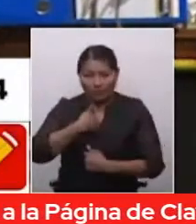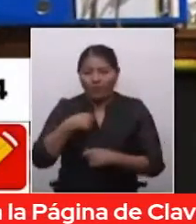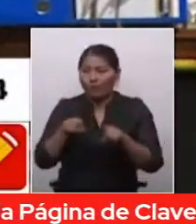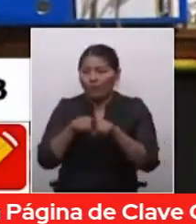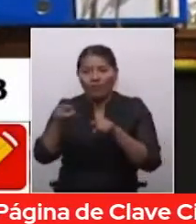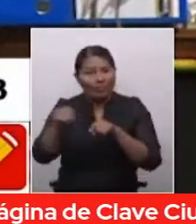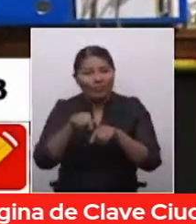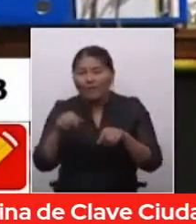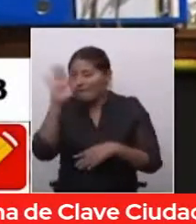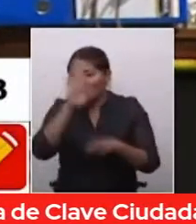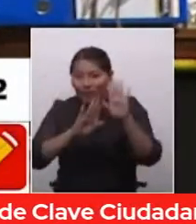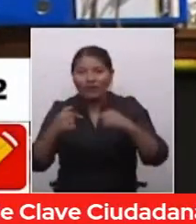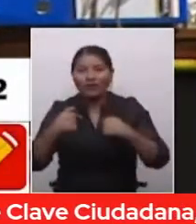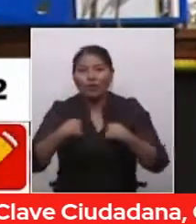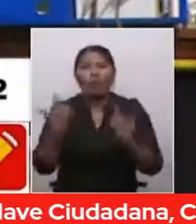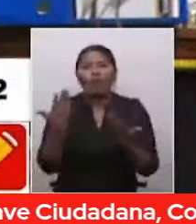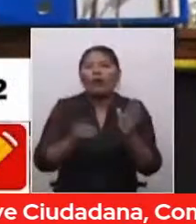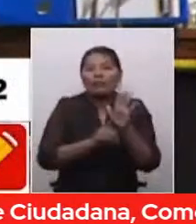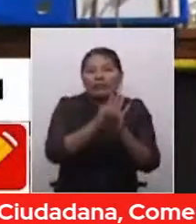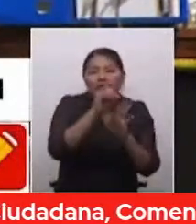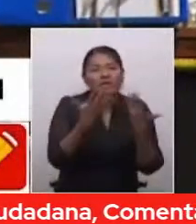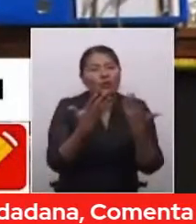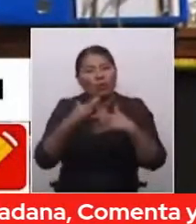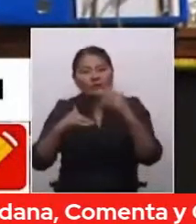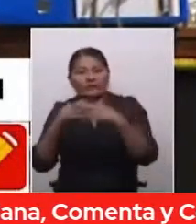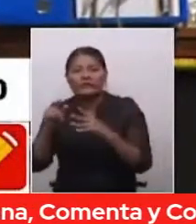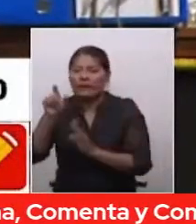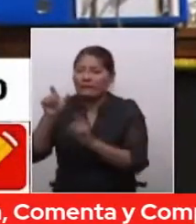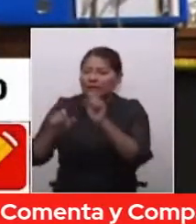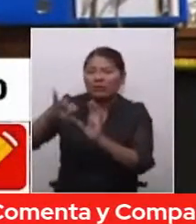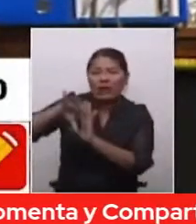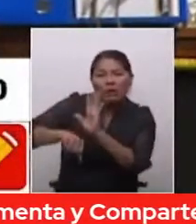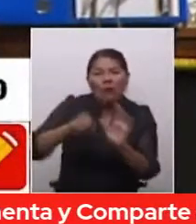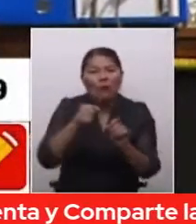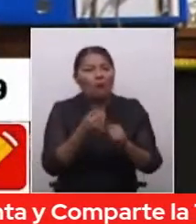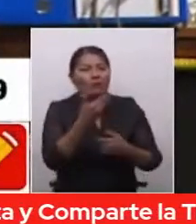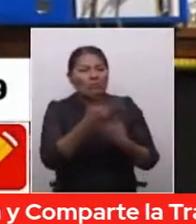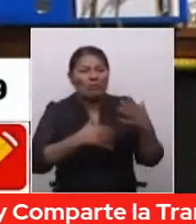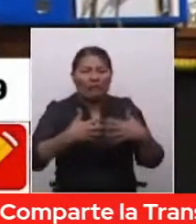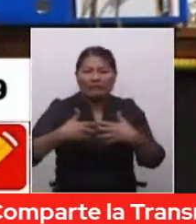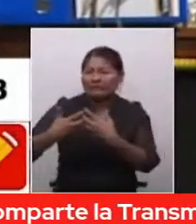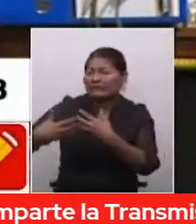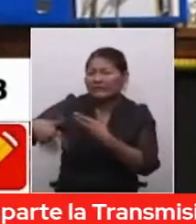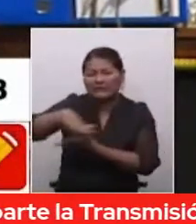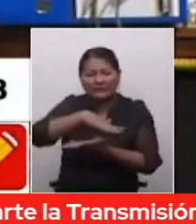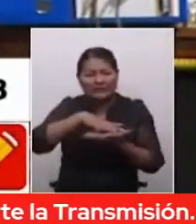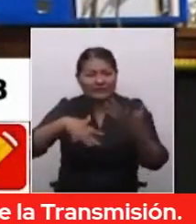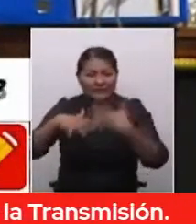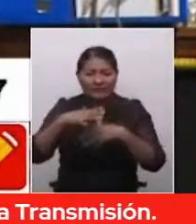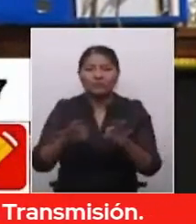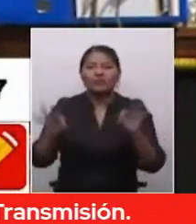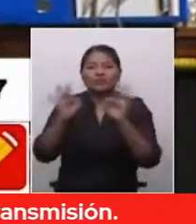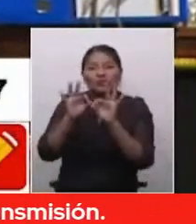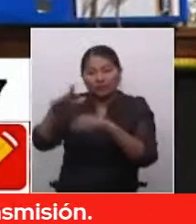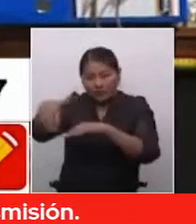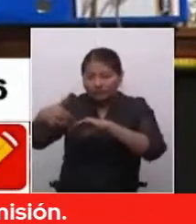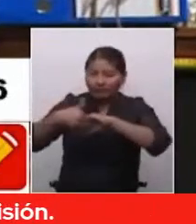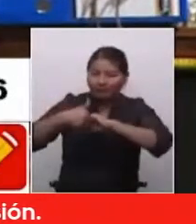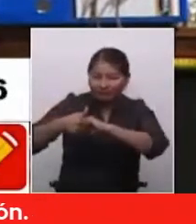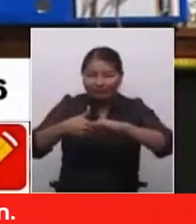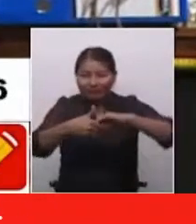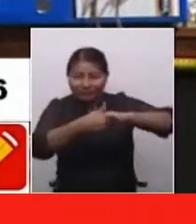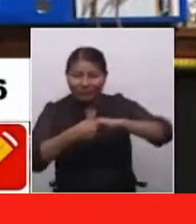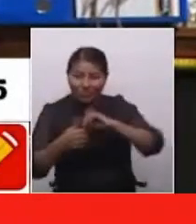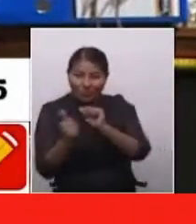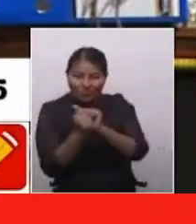igual como tú, el tema del desarrollo, el tema de la delincuencia, el tema de la producción. Es sumamente importante que trabajemos de la mano tú y yo